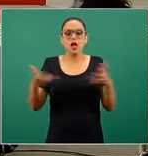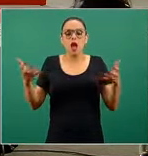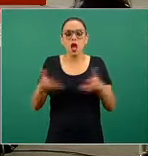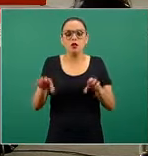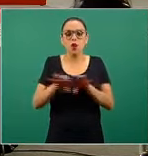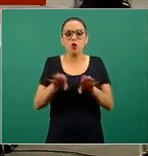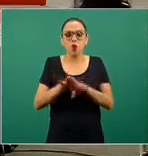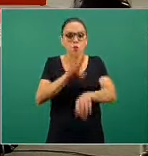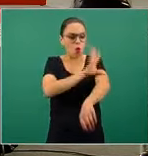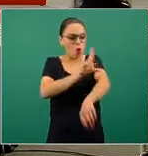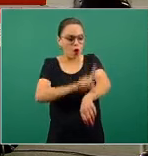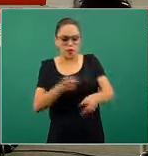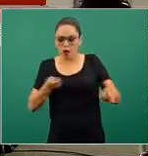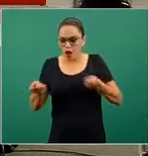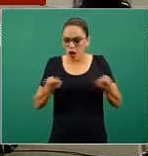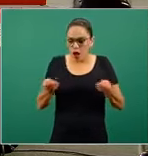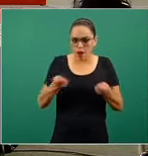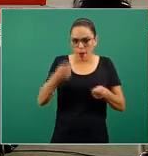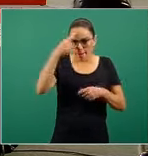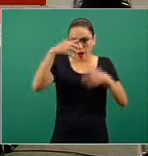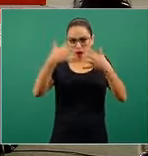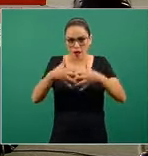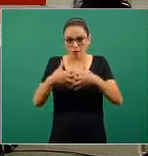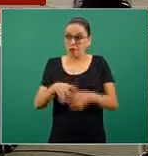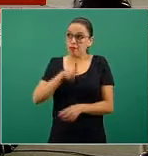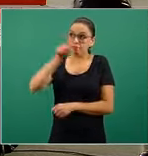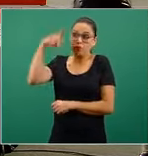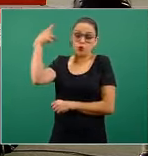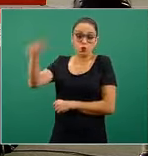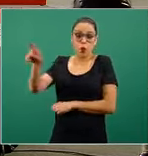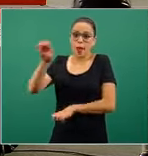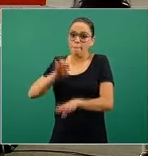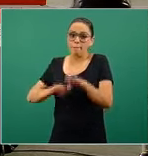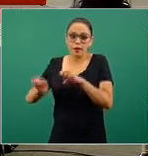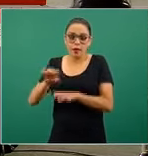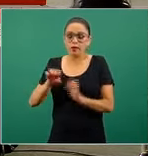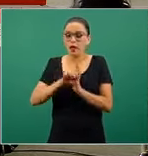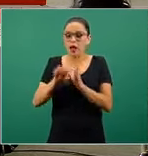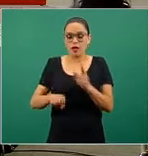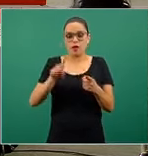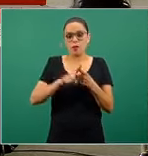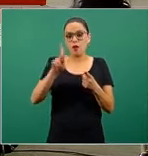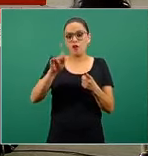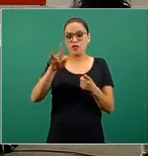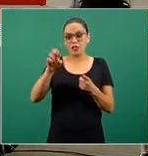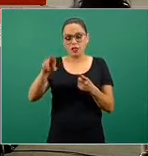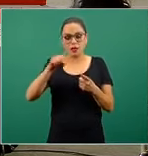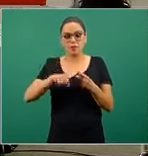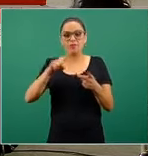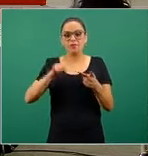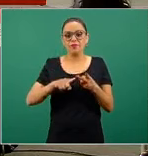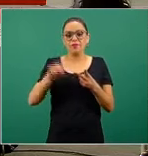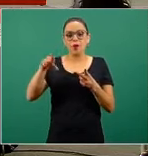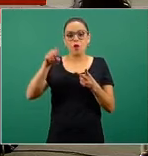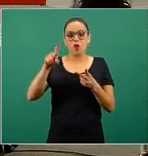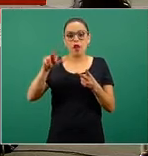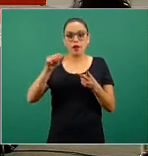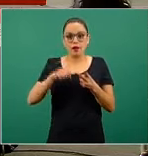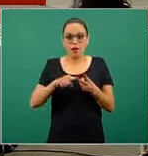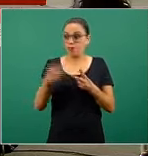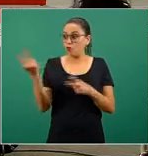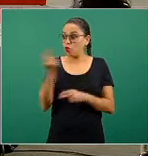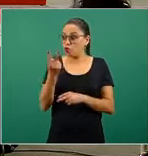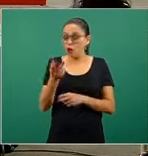compañías. Para Estados Unidos, el caso de Pfizer, el caso de Moderna, ambas compañías son de Estados Unidos, producen en Estados